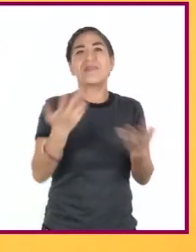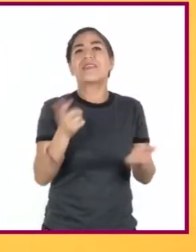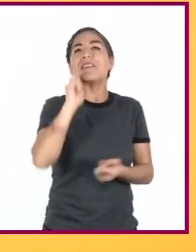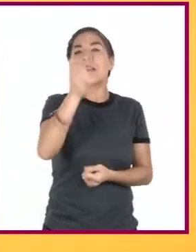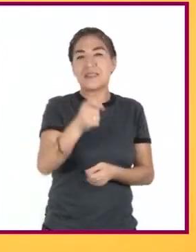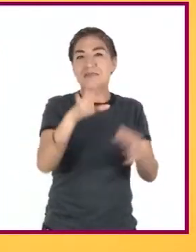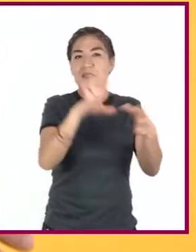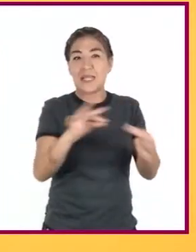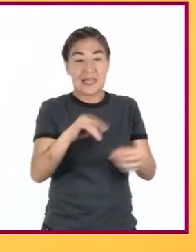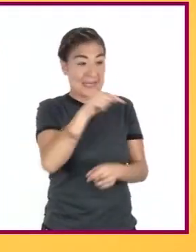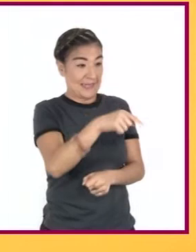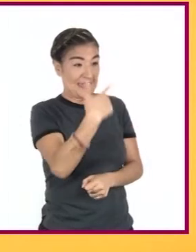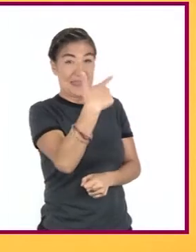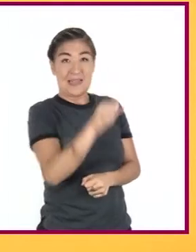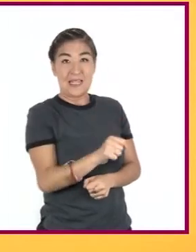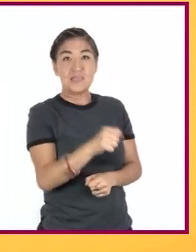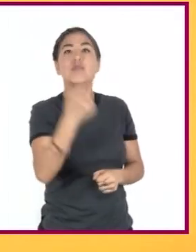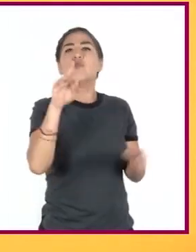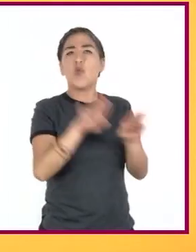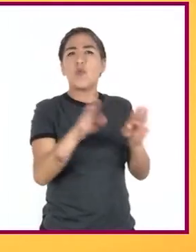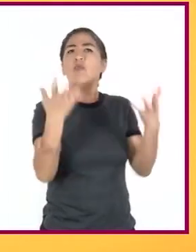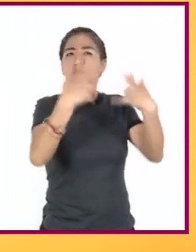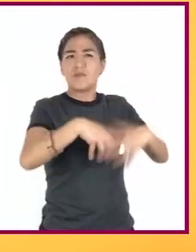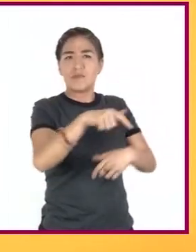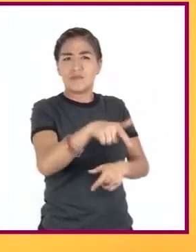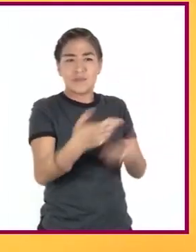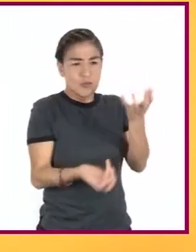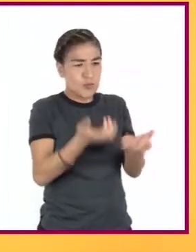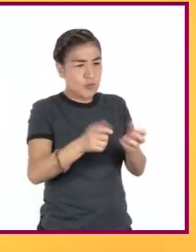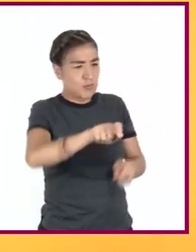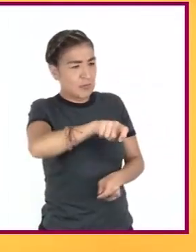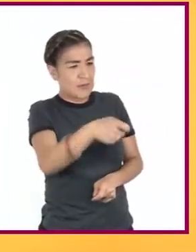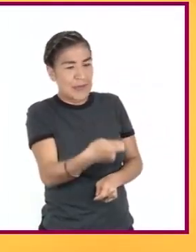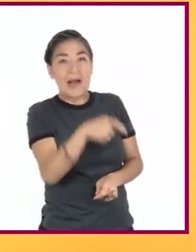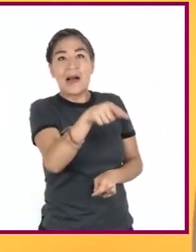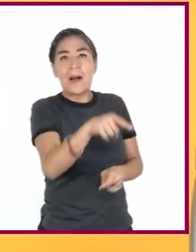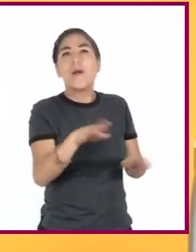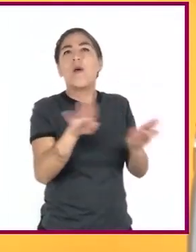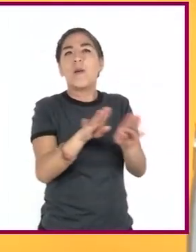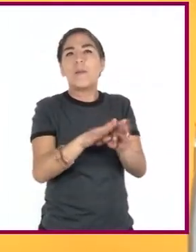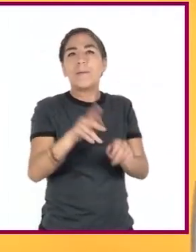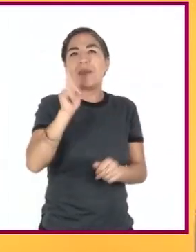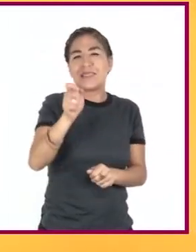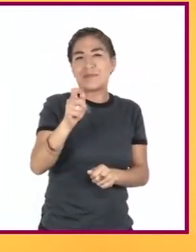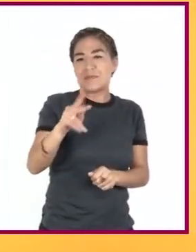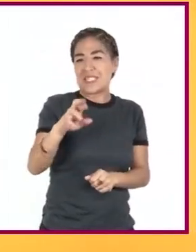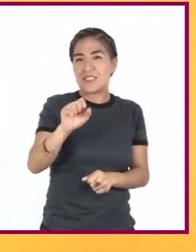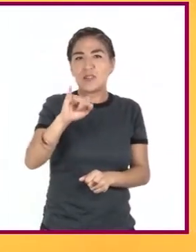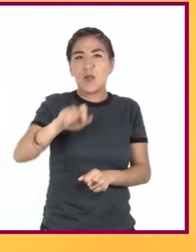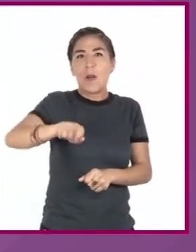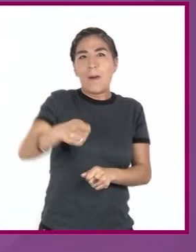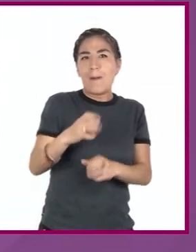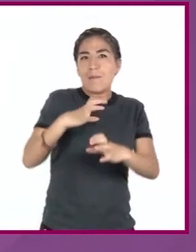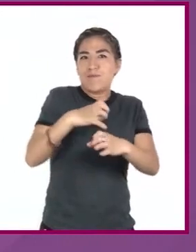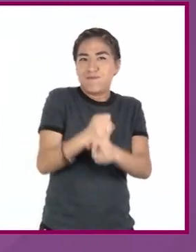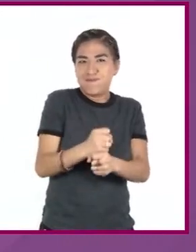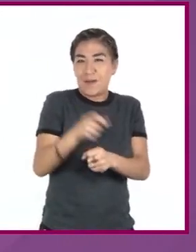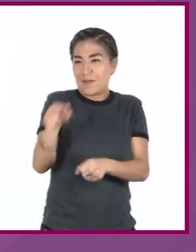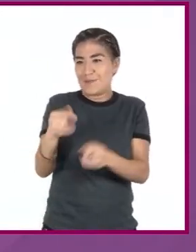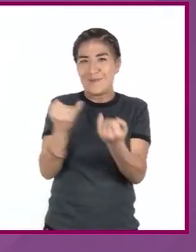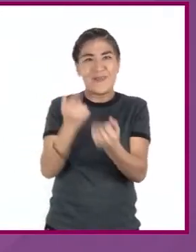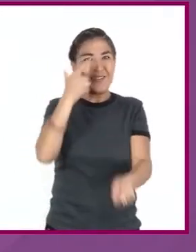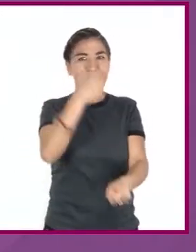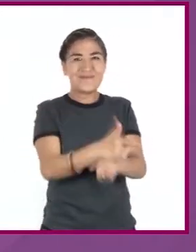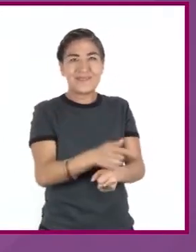decir que el gas con el que funcionan las estufas es licuado a presión, justo como usted lo descubrió. Tiene